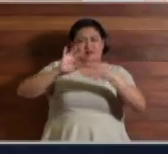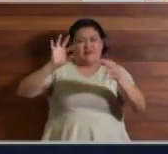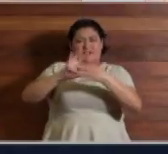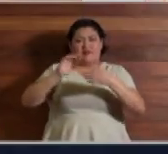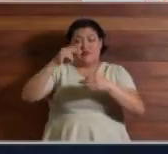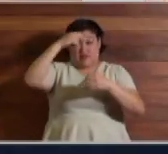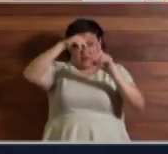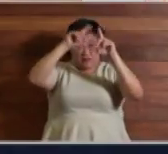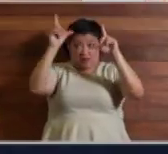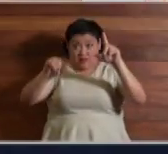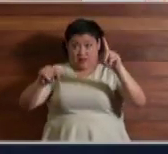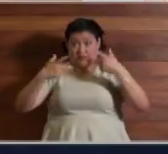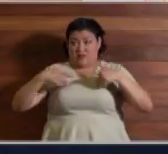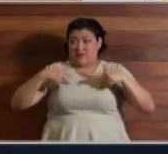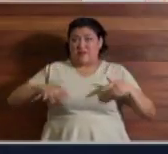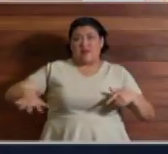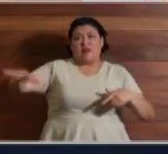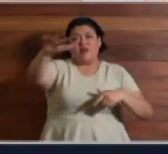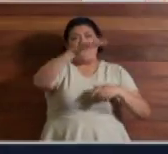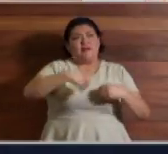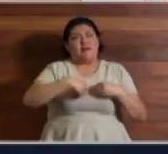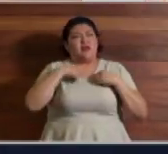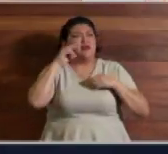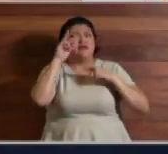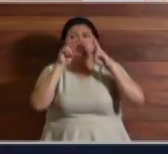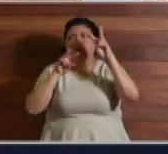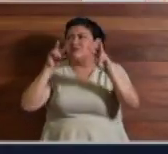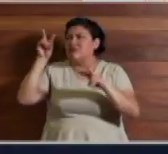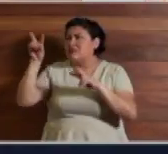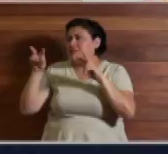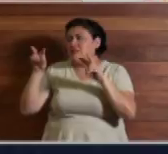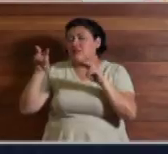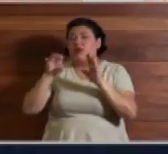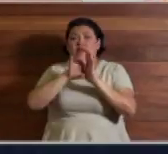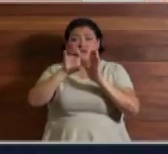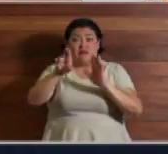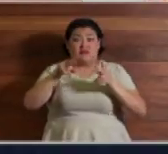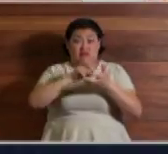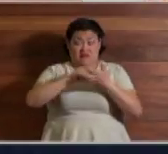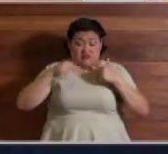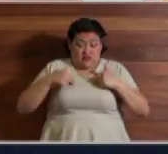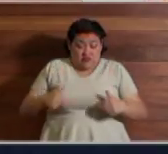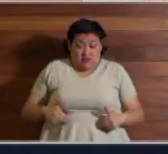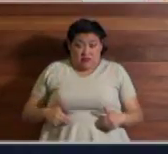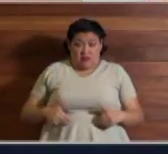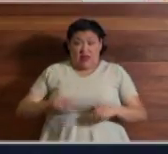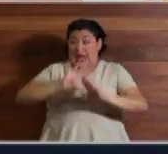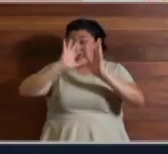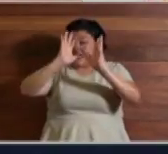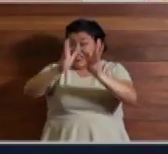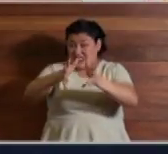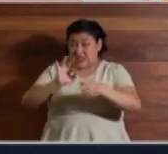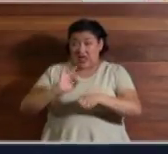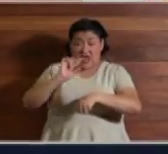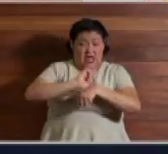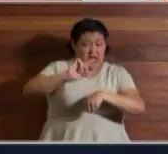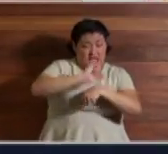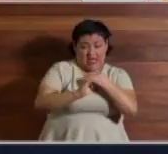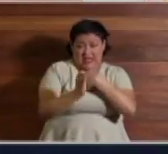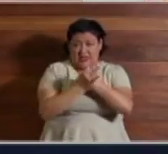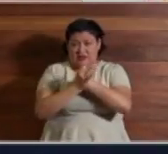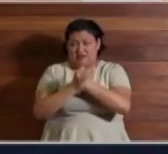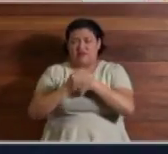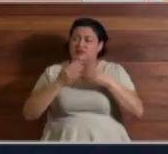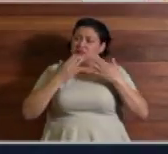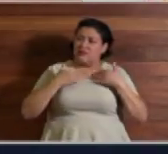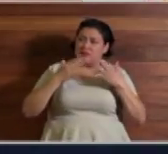un país que todavía no asume los derechos humanos como parte central de su visión de desarrollo. Entonces,